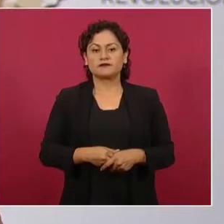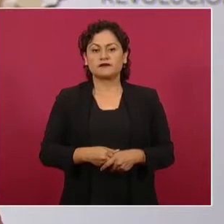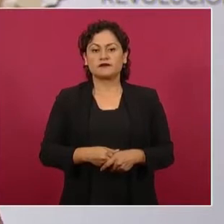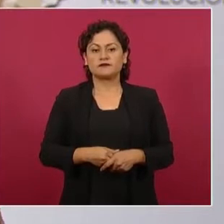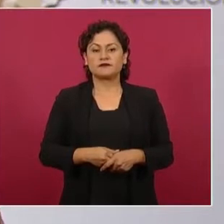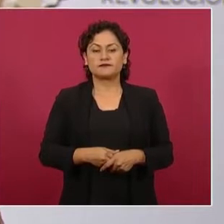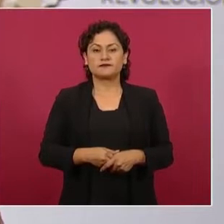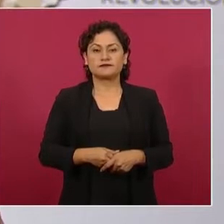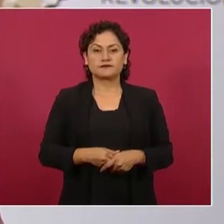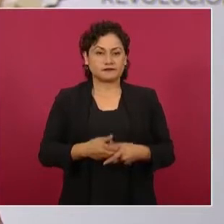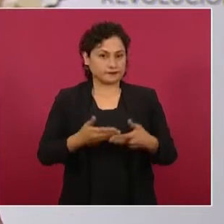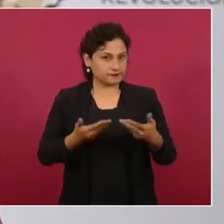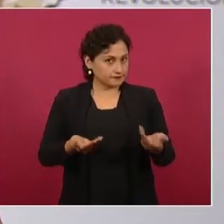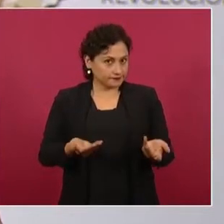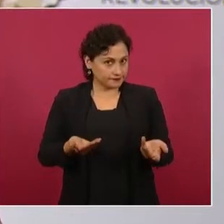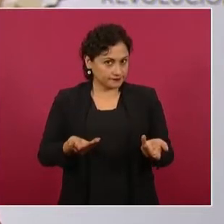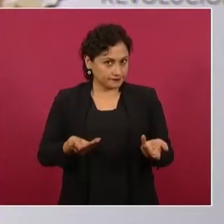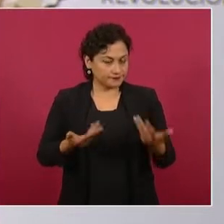en el supuesto